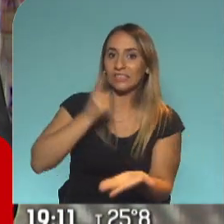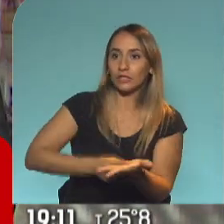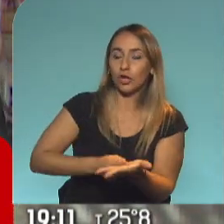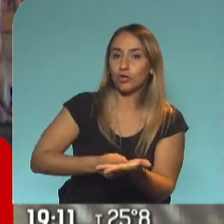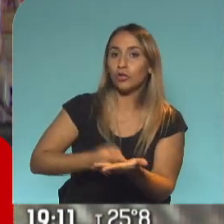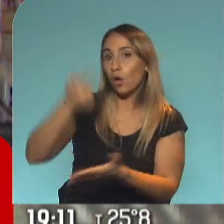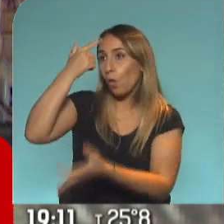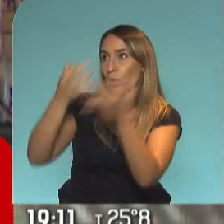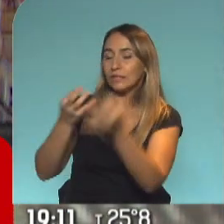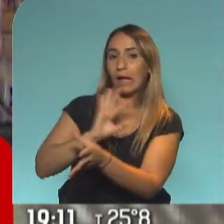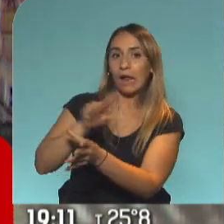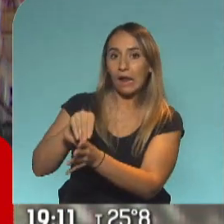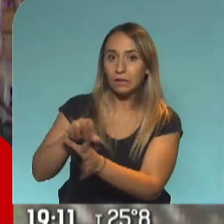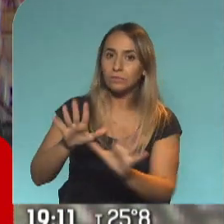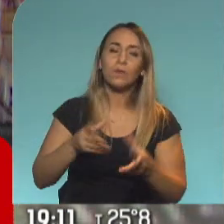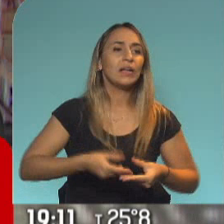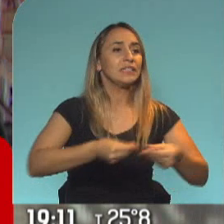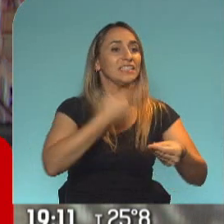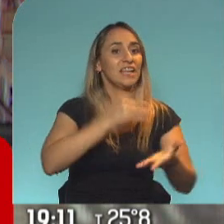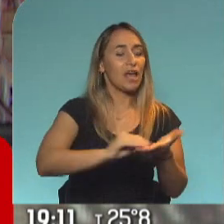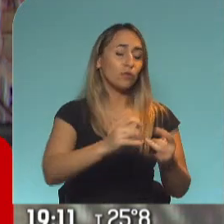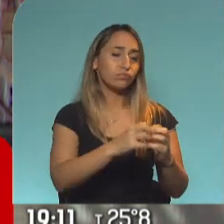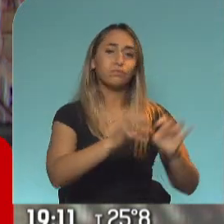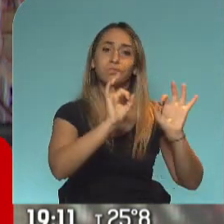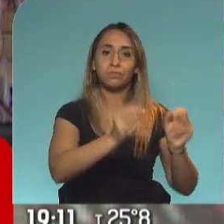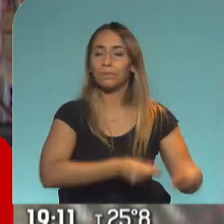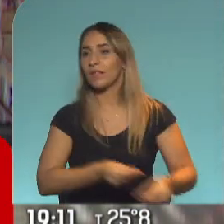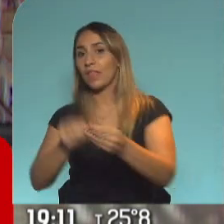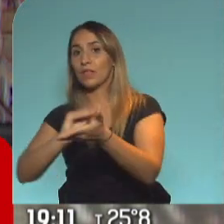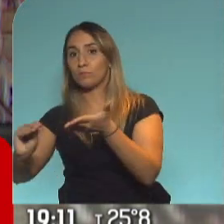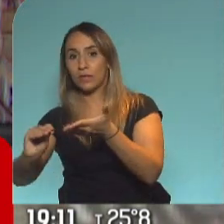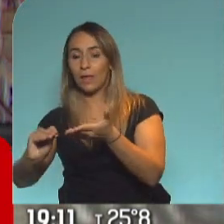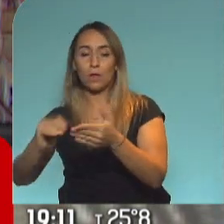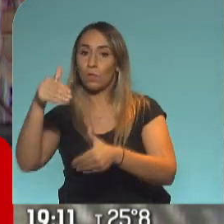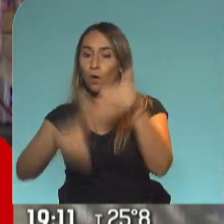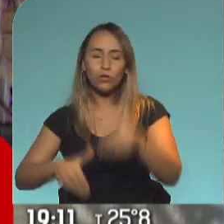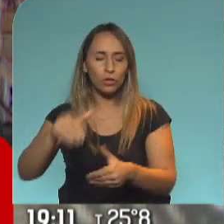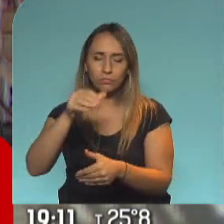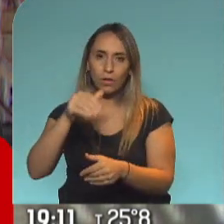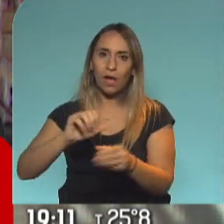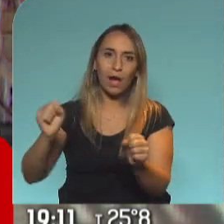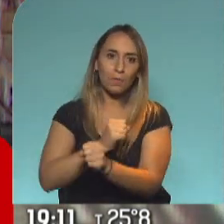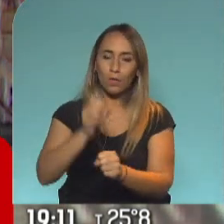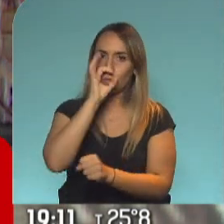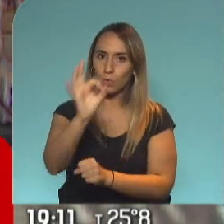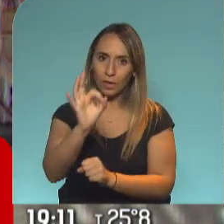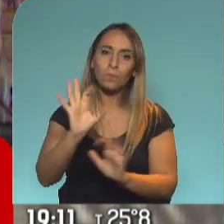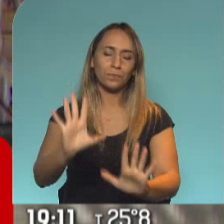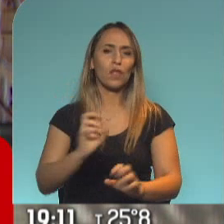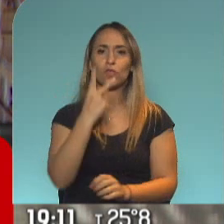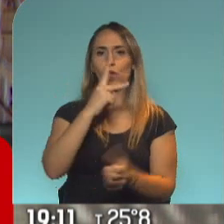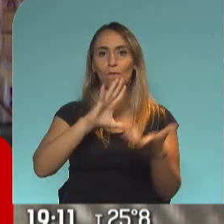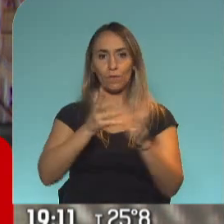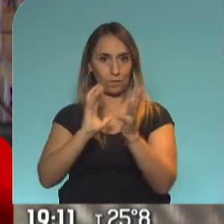Sí. Pasaron en el Senado sin ningún problema, cuando llegaron a la Cámara de Diputados no hubo mayorías nunca. Bueno, eso es lo que están evaluando. Hay dos maneras que